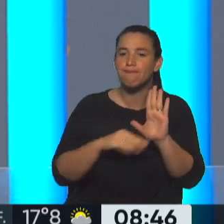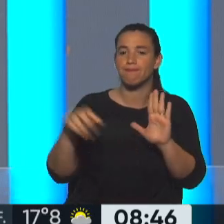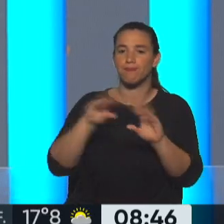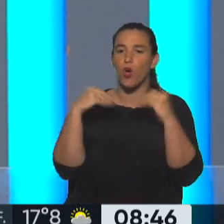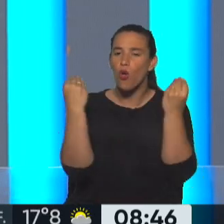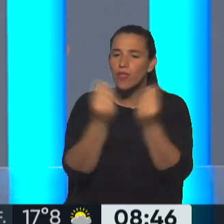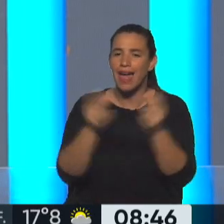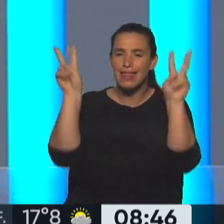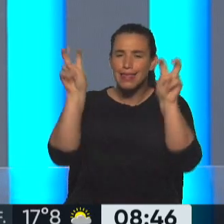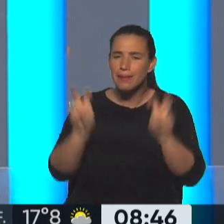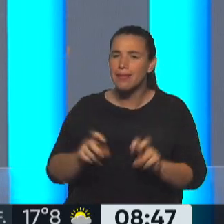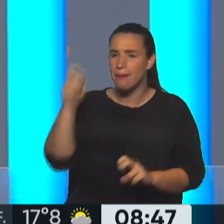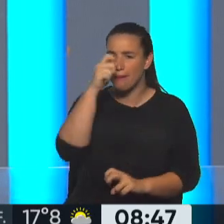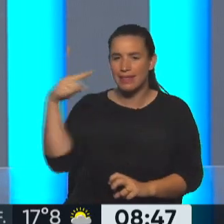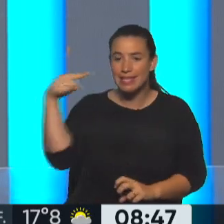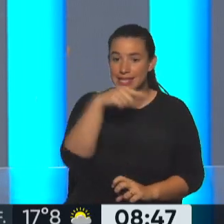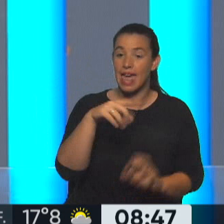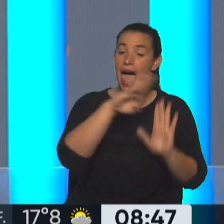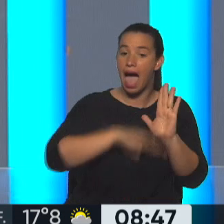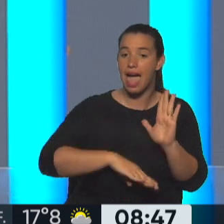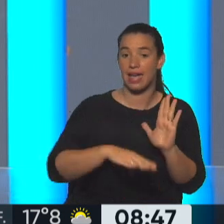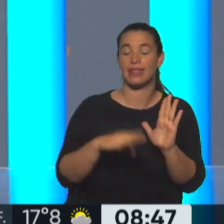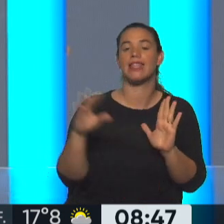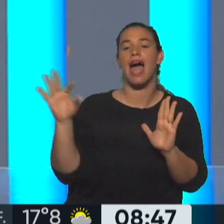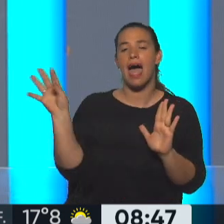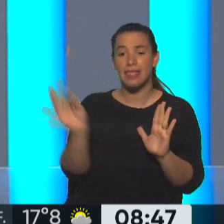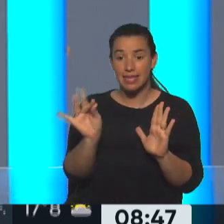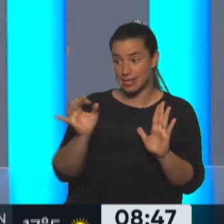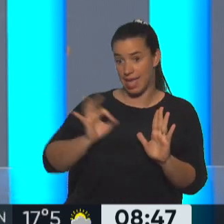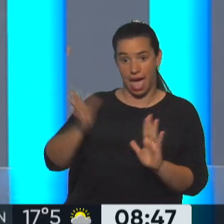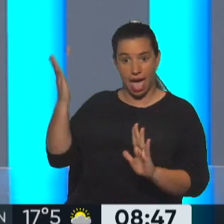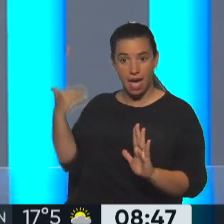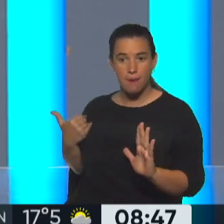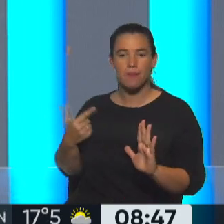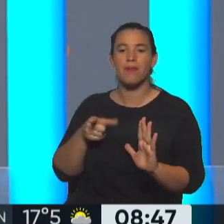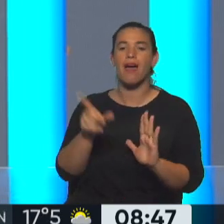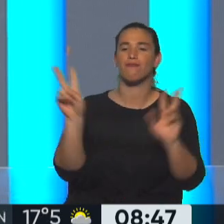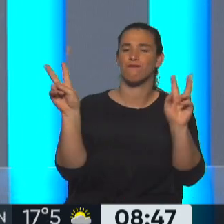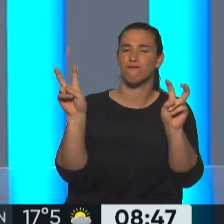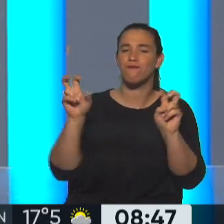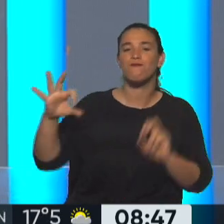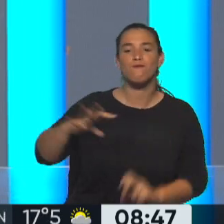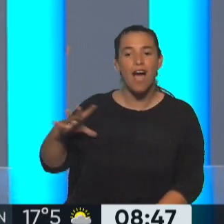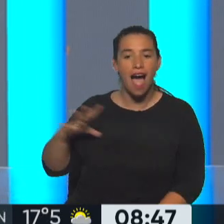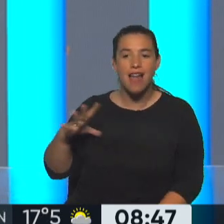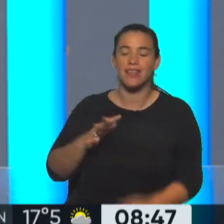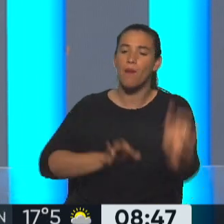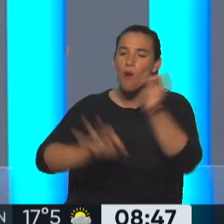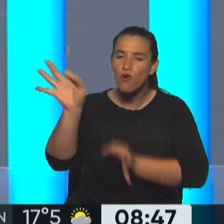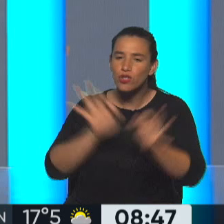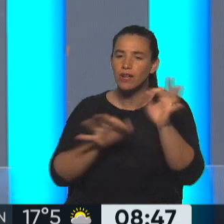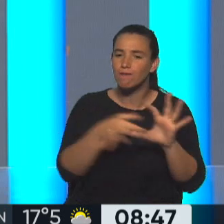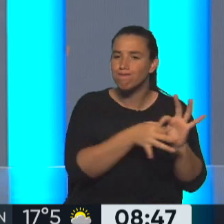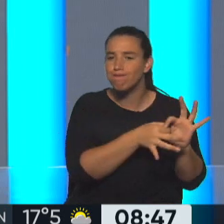agenda del Congreso que quedó pendiente en el mes de diciembre, que incluye proyectos vinculados y de alto